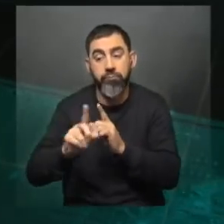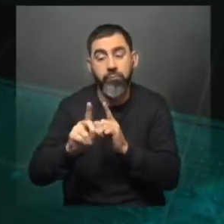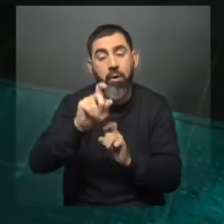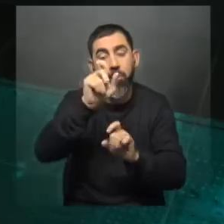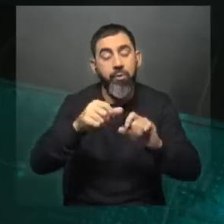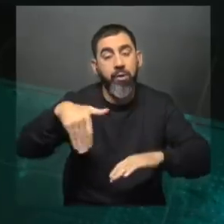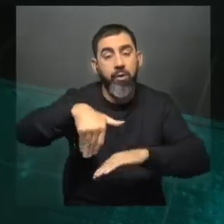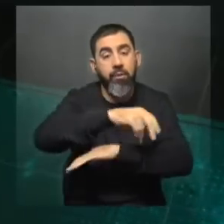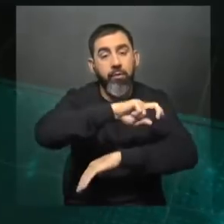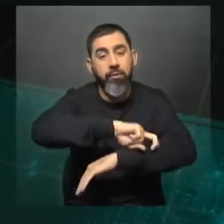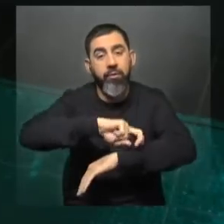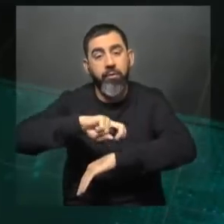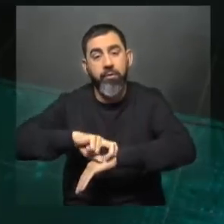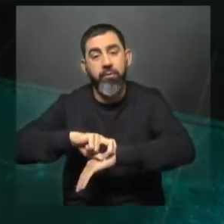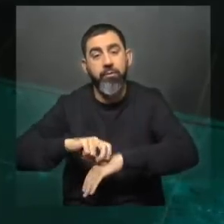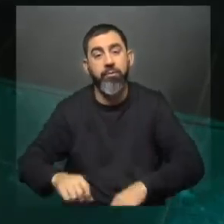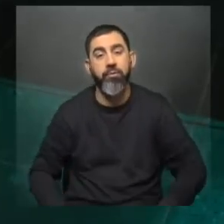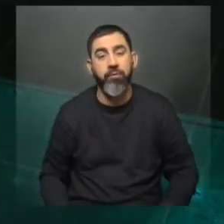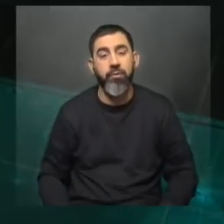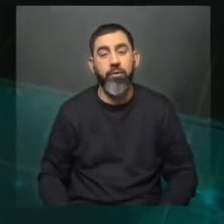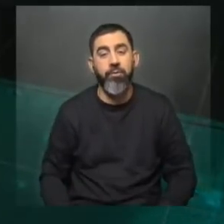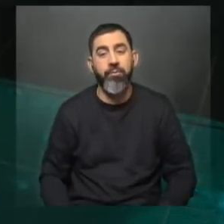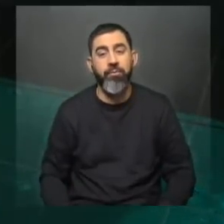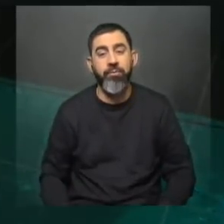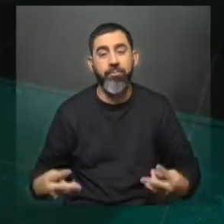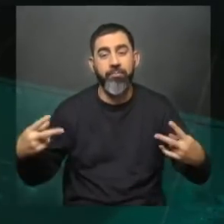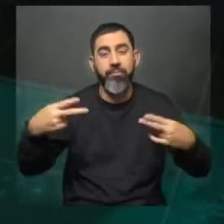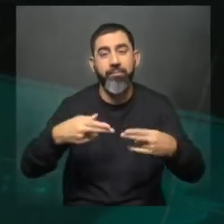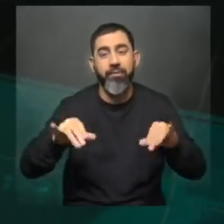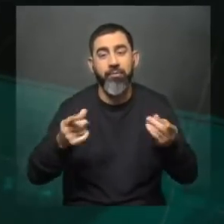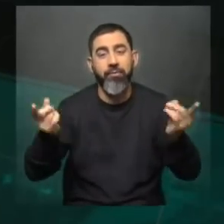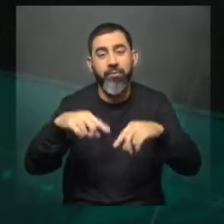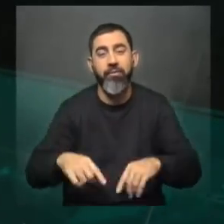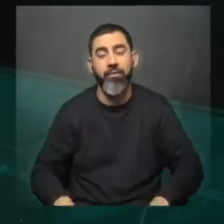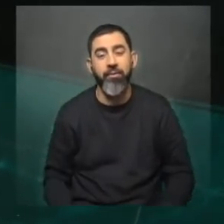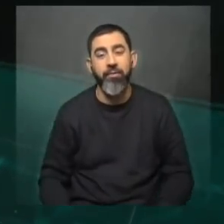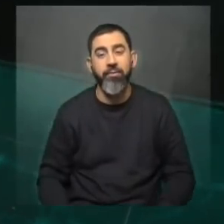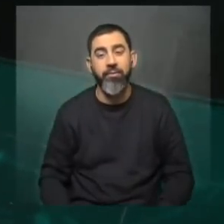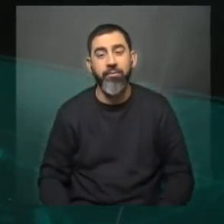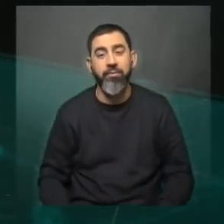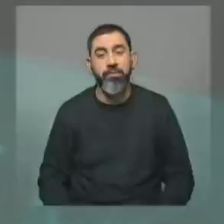varias personas en situación de vulnerabilidad salud Pilar hacemos una pausa ya seguimos eh